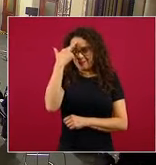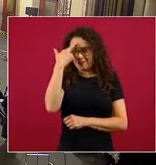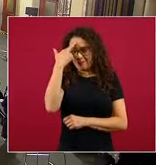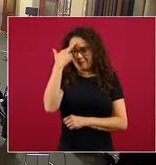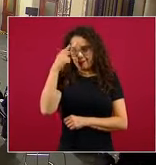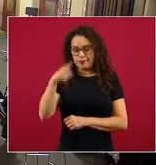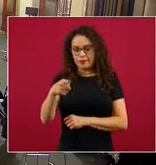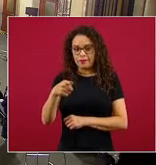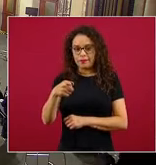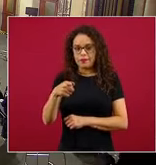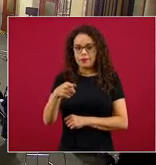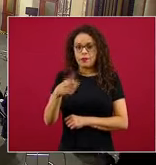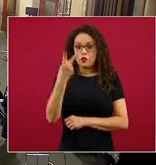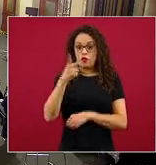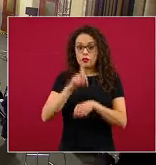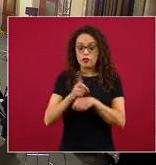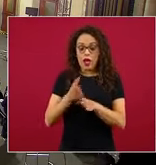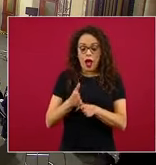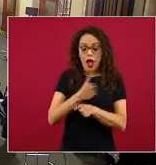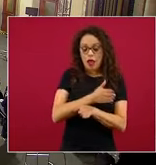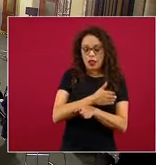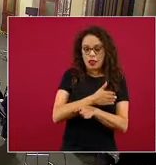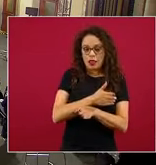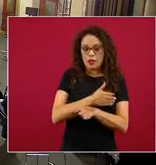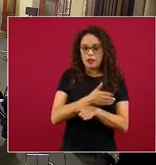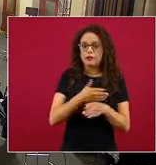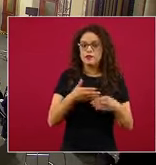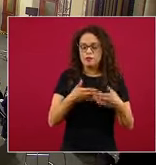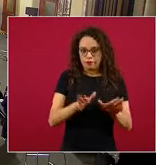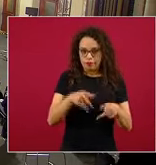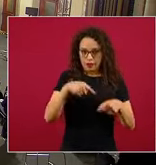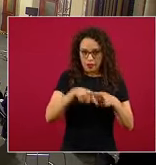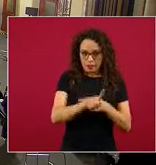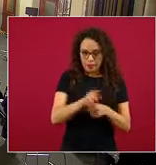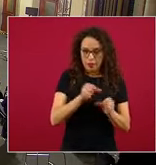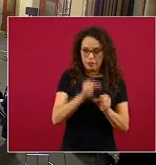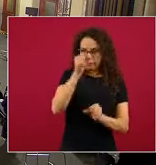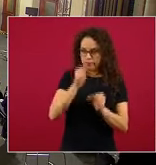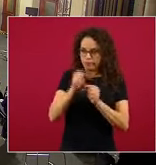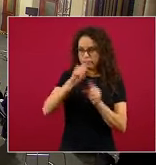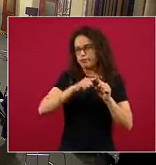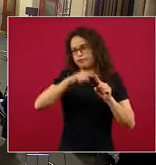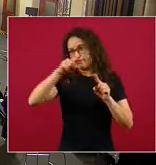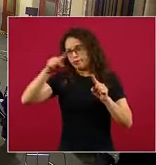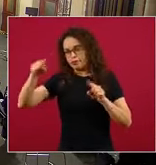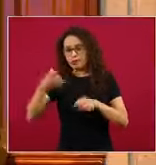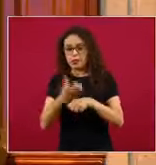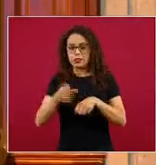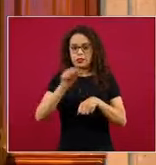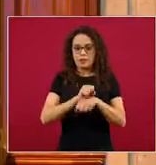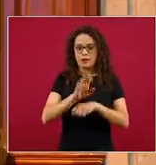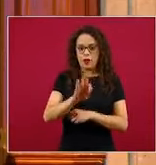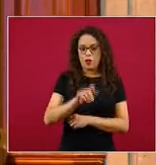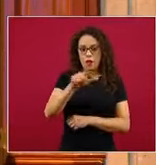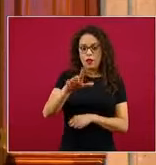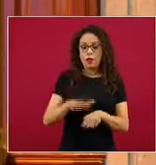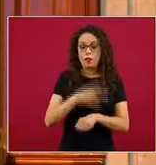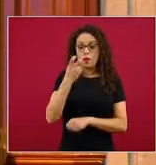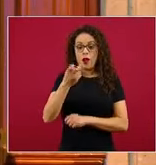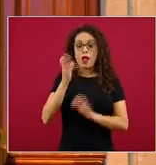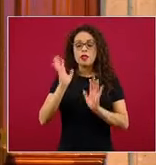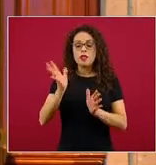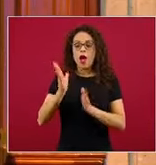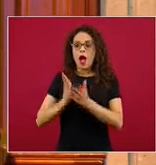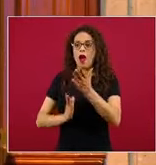2 días previos, es decir, el viernes y el sábado, graficando la semana 47, dado que esta ya había superado